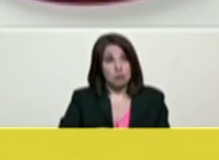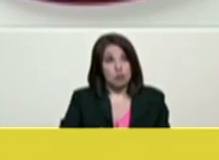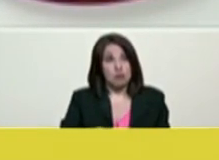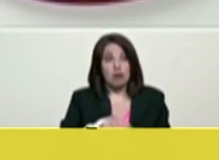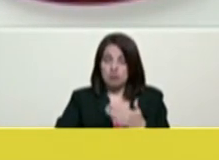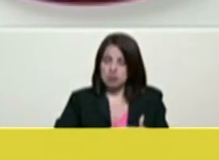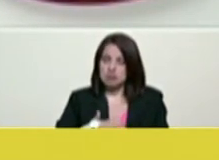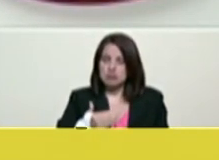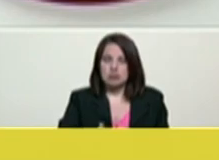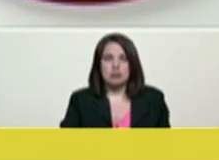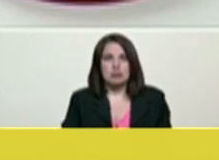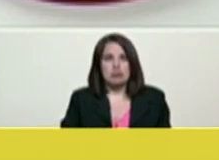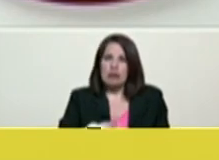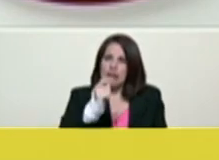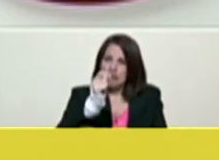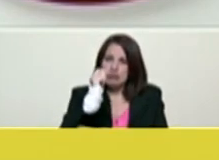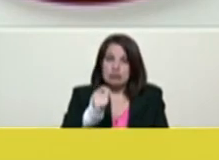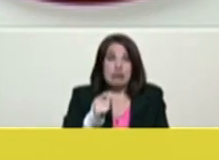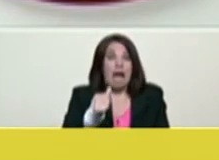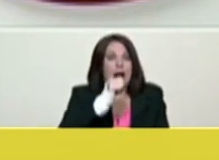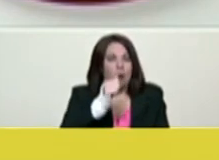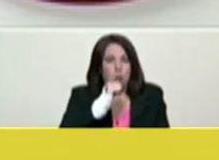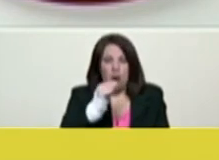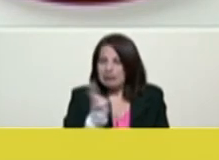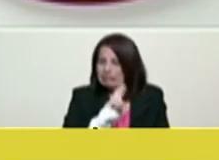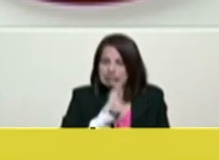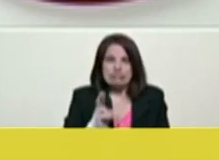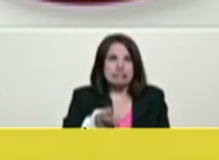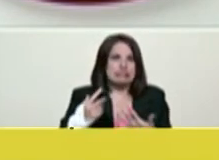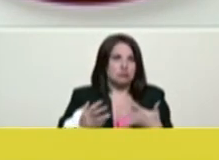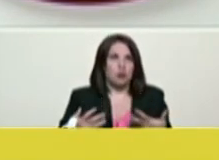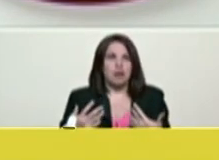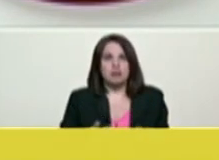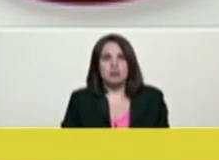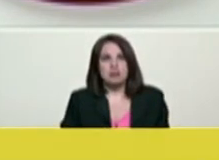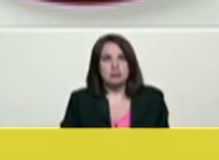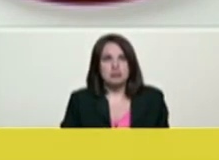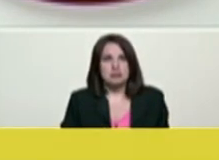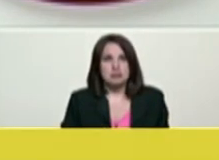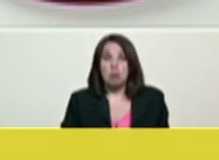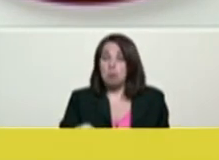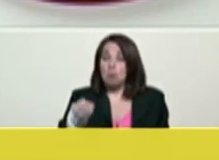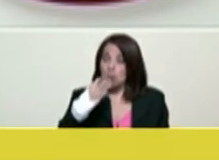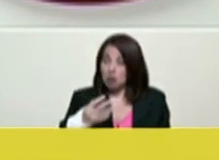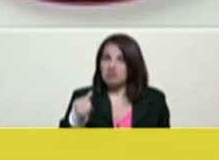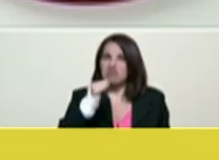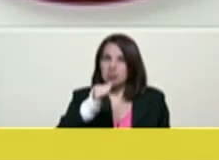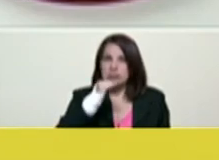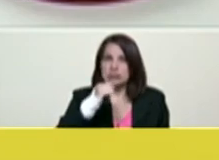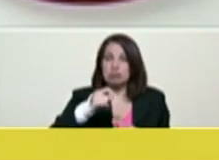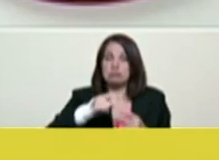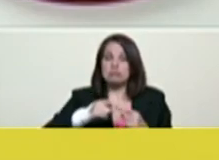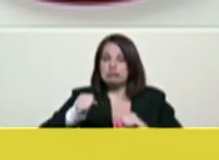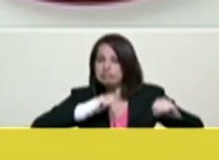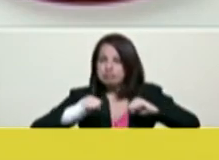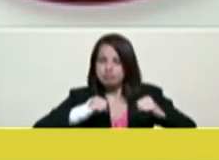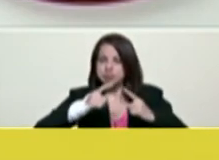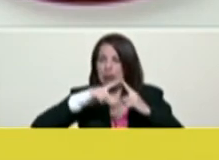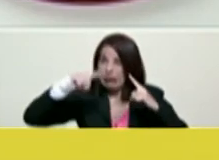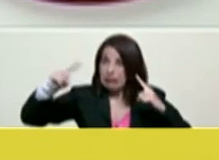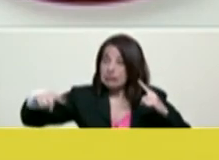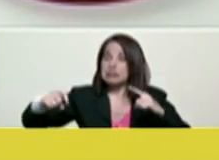las tareas inmediata el agua la primera me han dado buenas noticias que sean energizados todos los